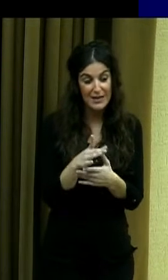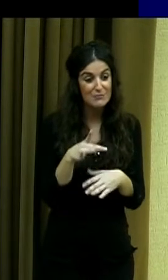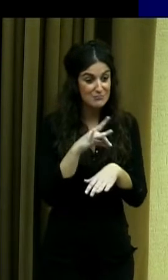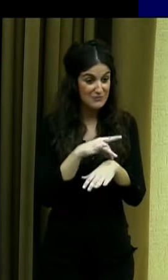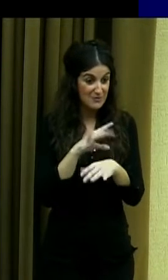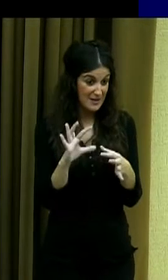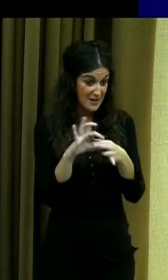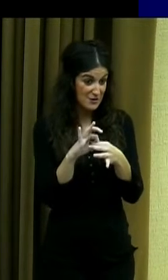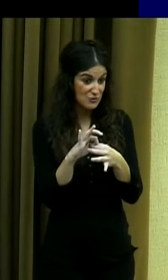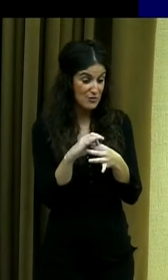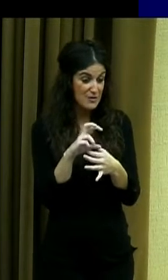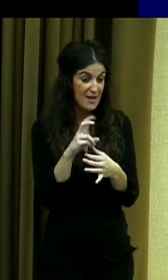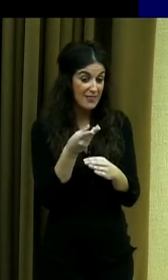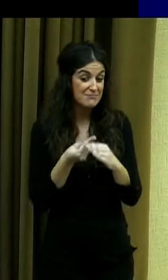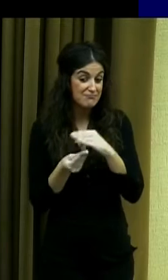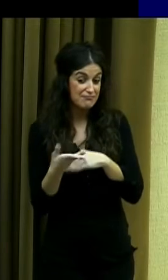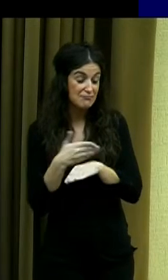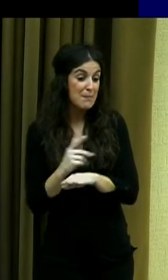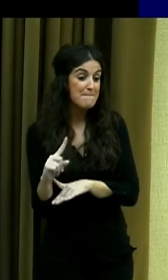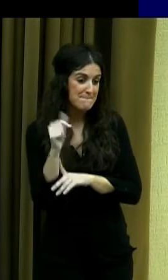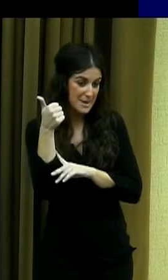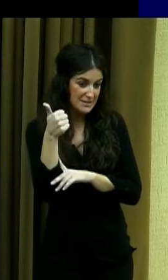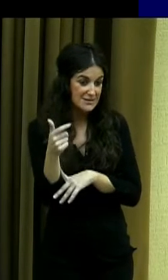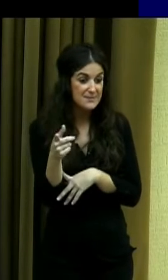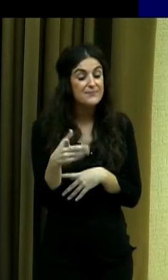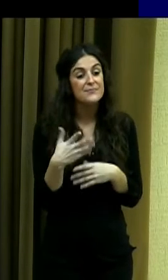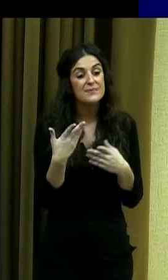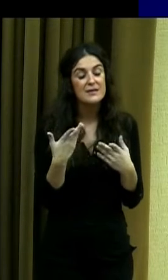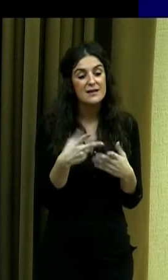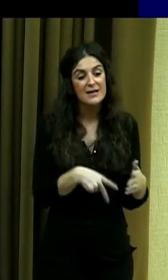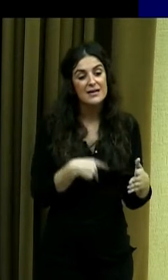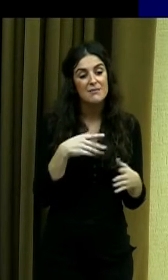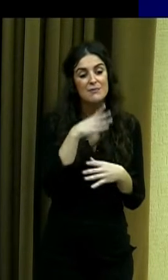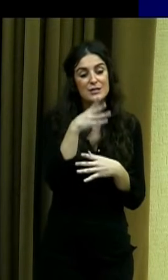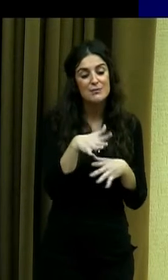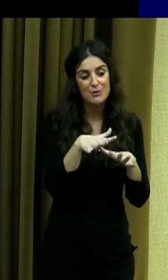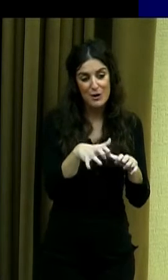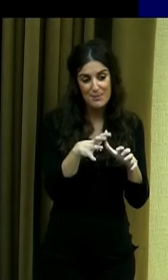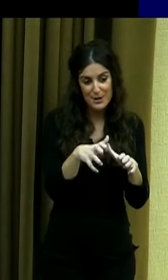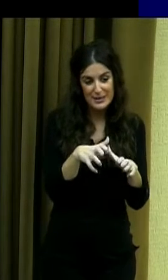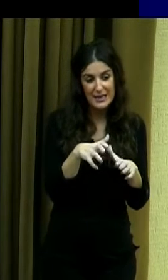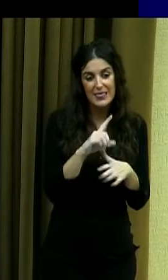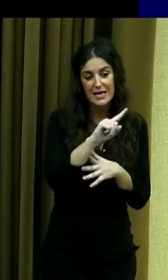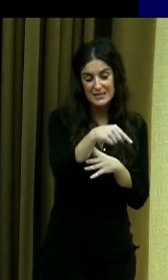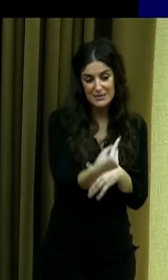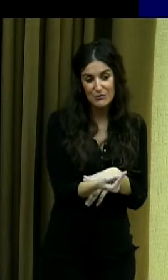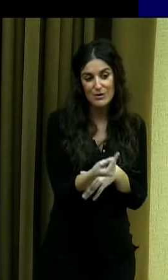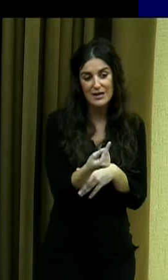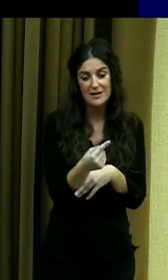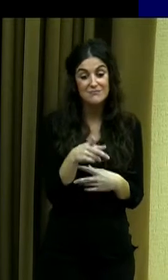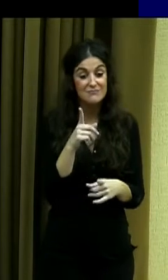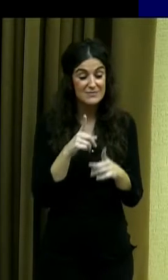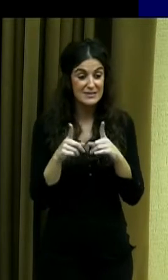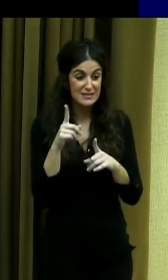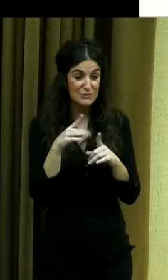que los recién nacidos a términos, generalmente mediante secuelas de aprendizaje, de integración visomotora y de trastornos por